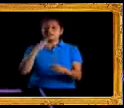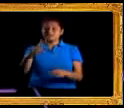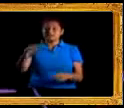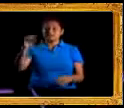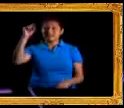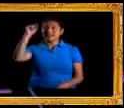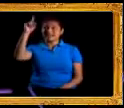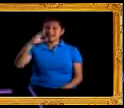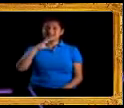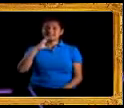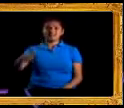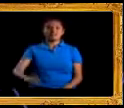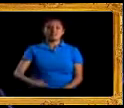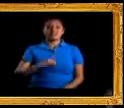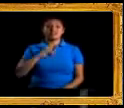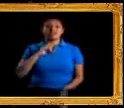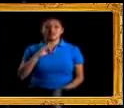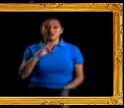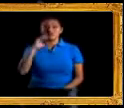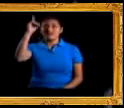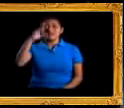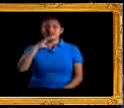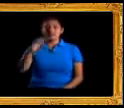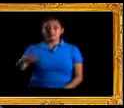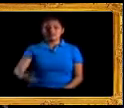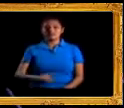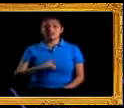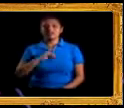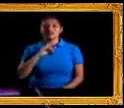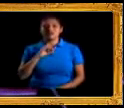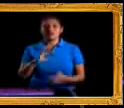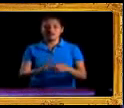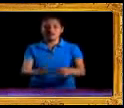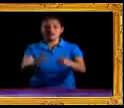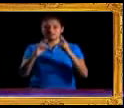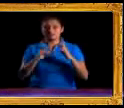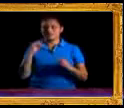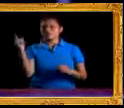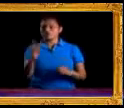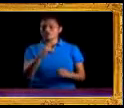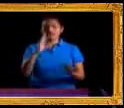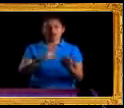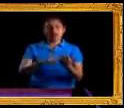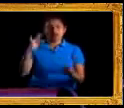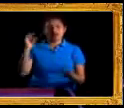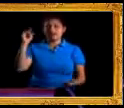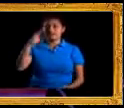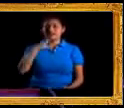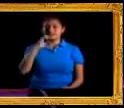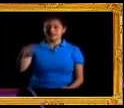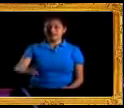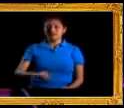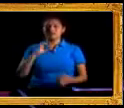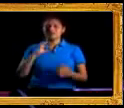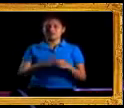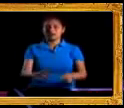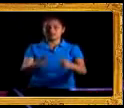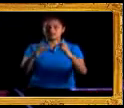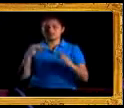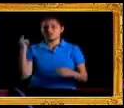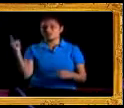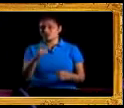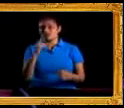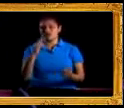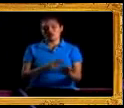digno, Él es digno, Él es digno, Él es digno de recibir toda la gloria. Él es digno de recibir toda la